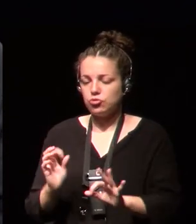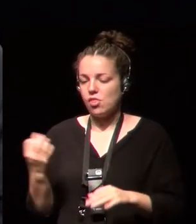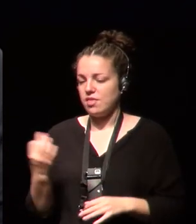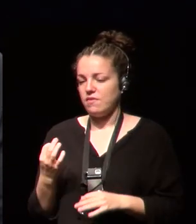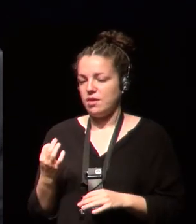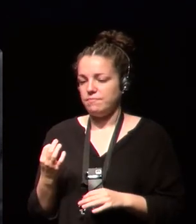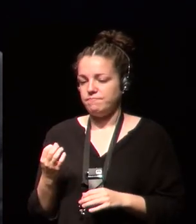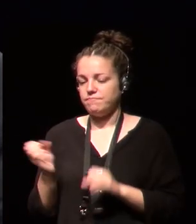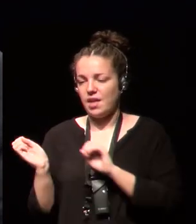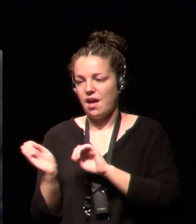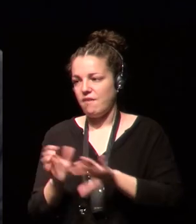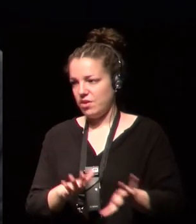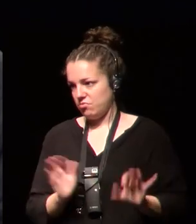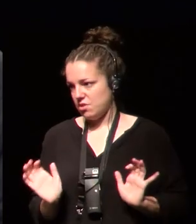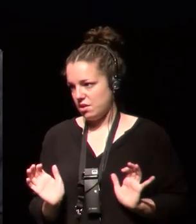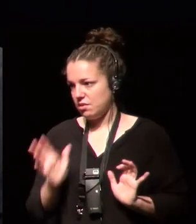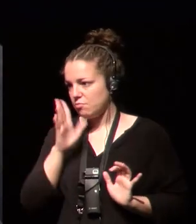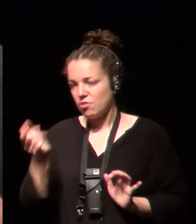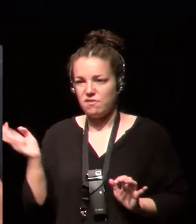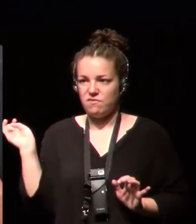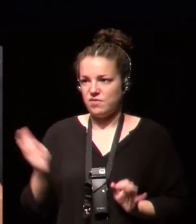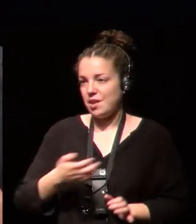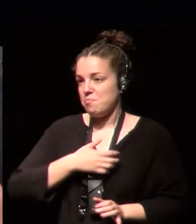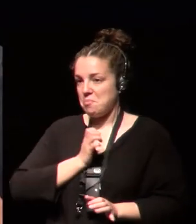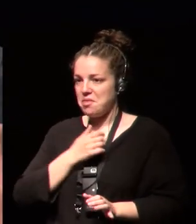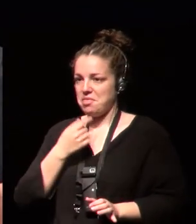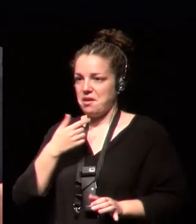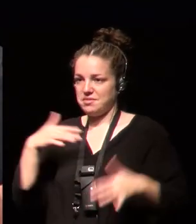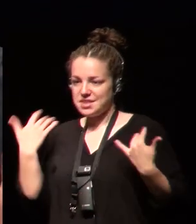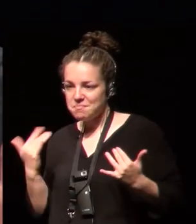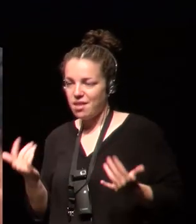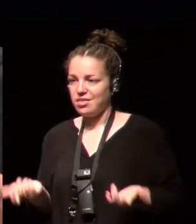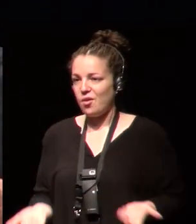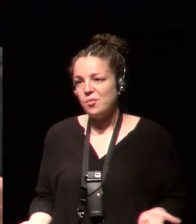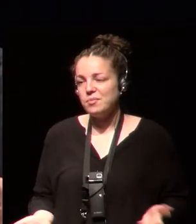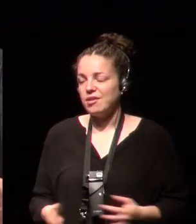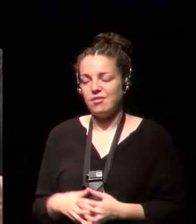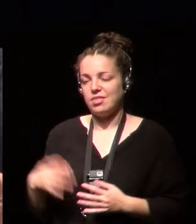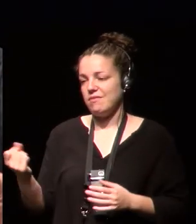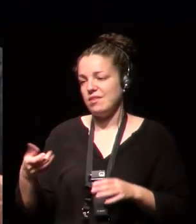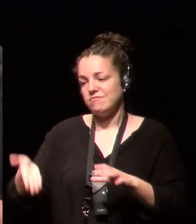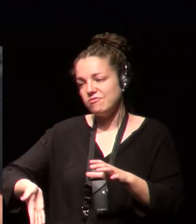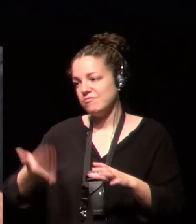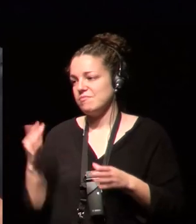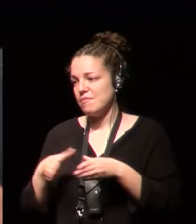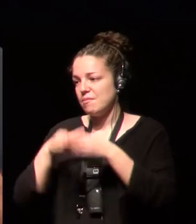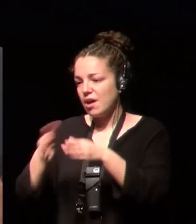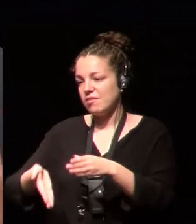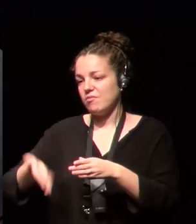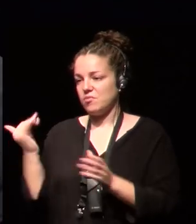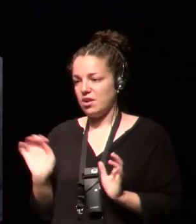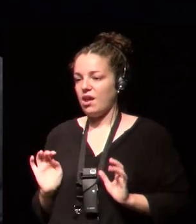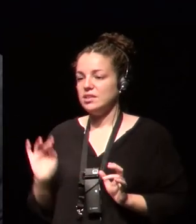Vinieron policías súper simpáticos, pero que tenían que sacarnos de ahí. Y sí, la verdad es que aprendí a ser un